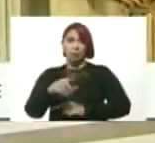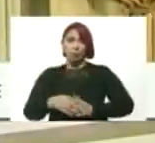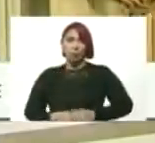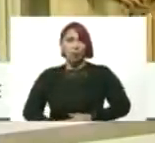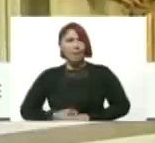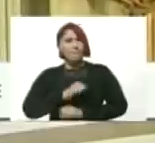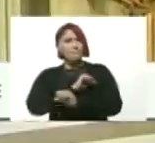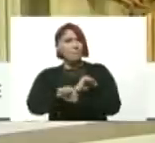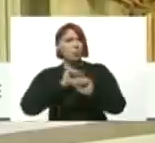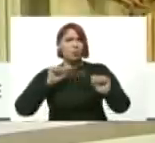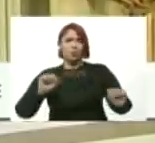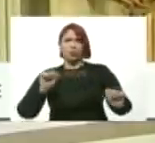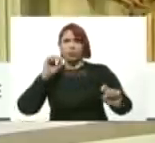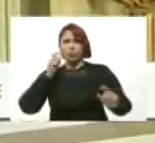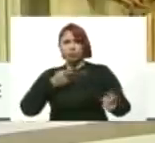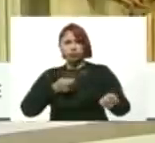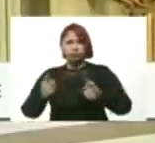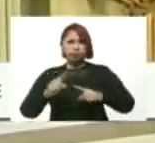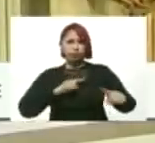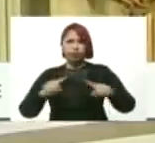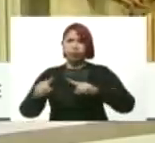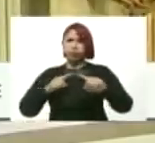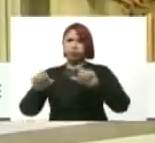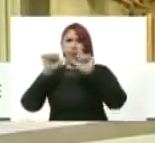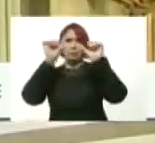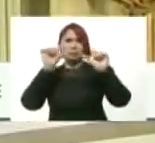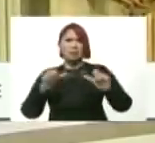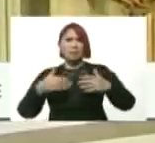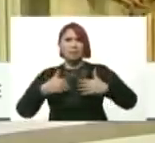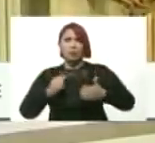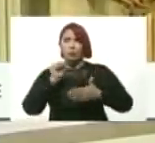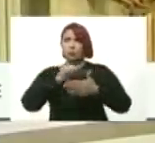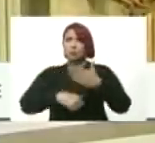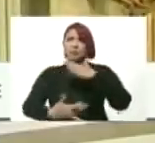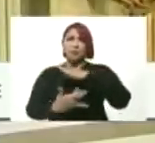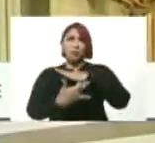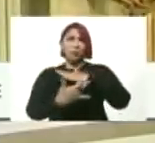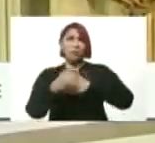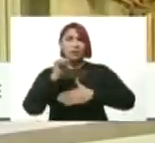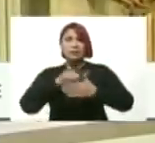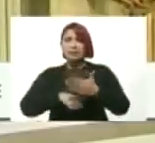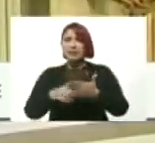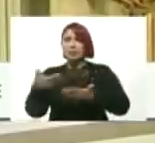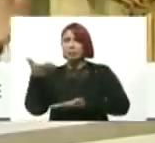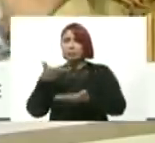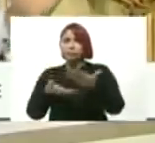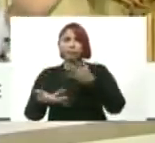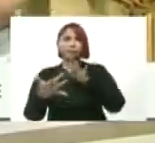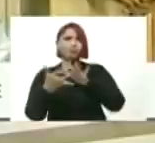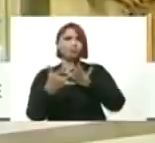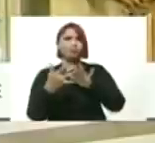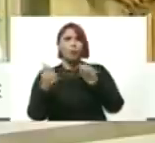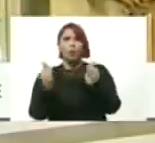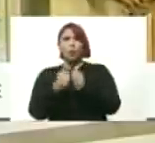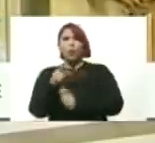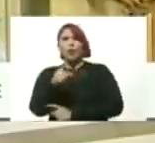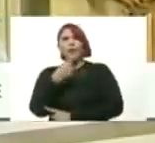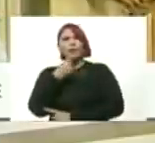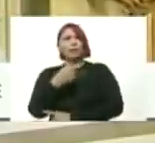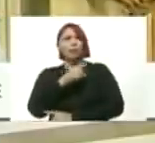imposible dirigir un sistema de salud sin la tecnología sin la intercomunicación con eso te lo digo todo pues